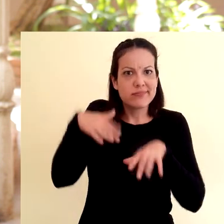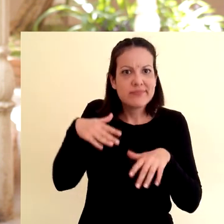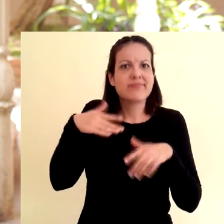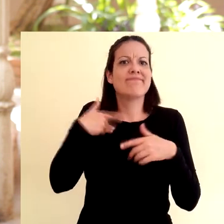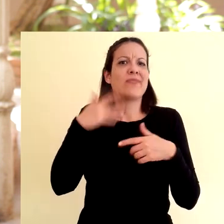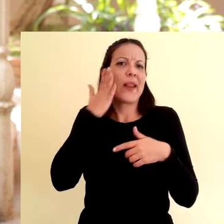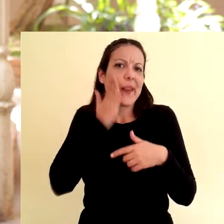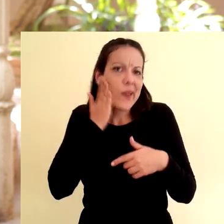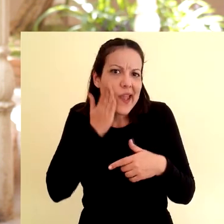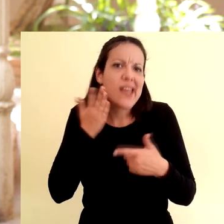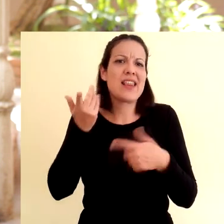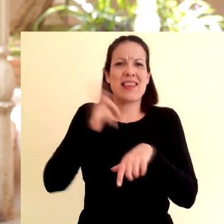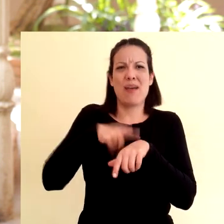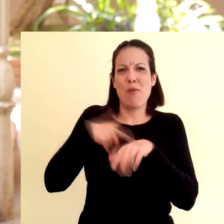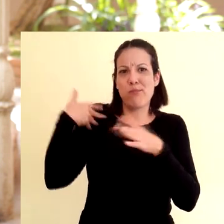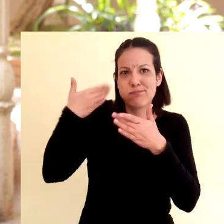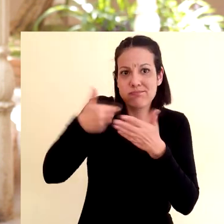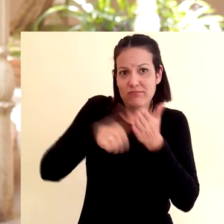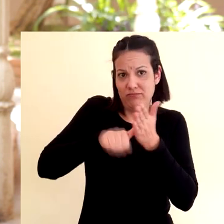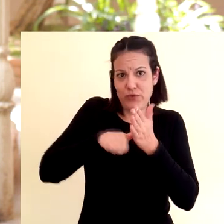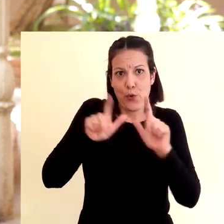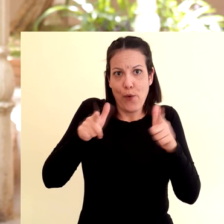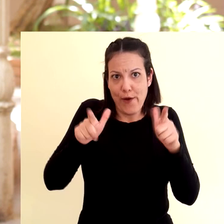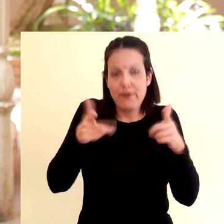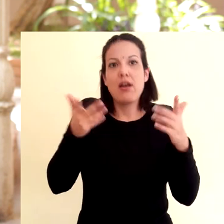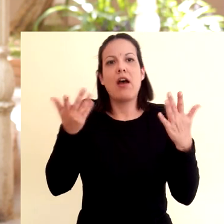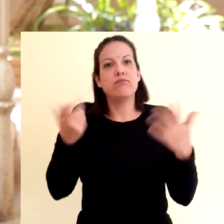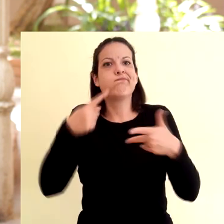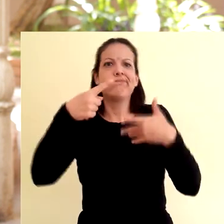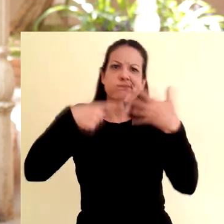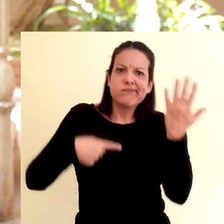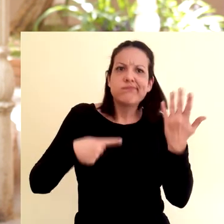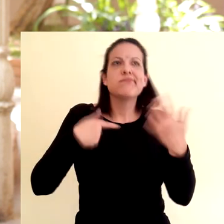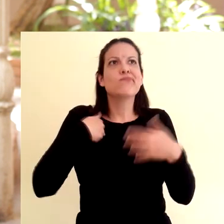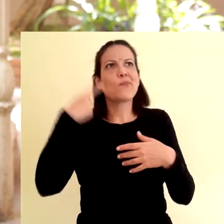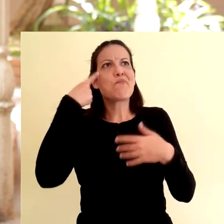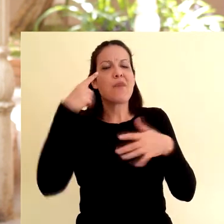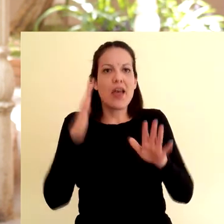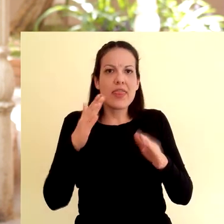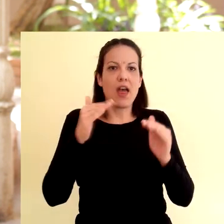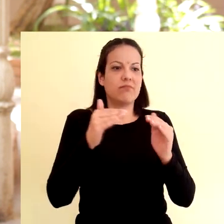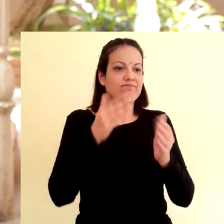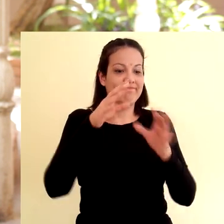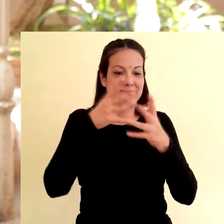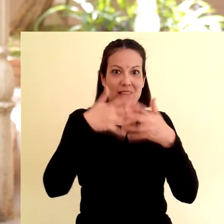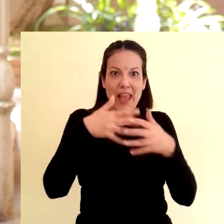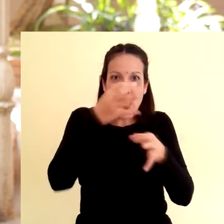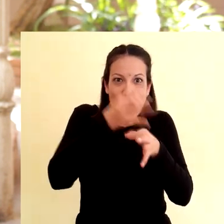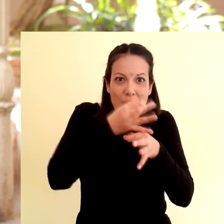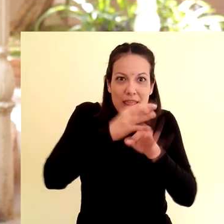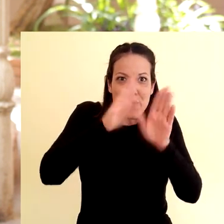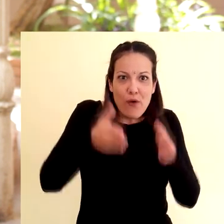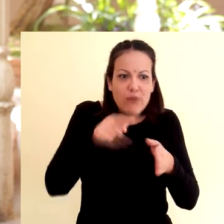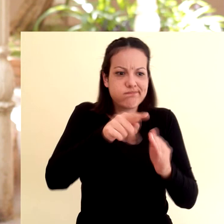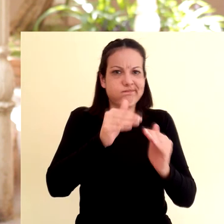trigueña, mucho tiempo fui indocumentada. Entonces, pensar en la vulneración en el marco del sistema